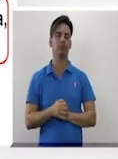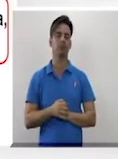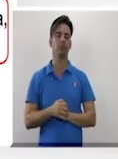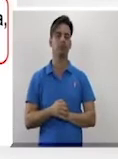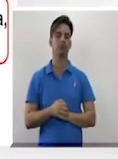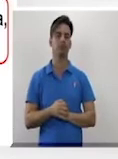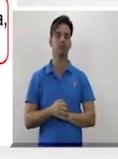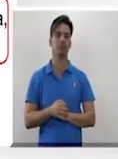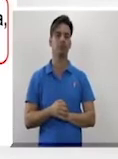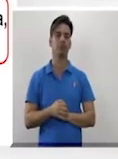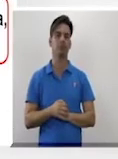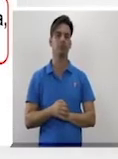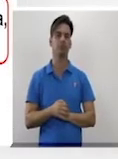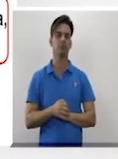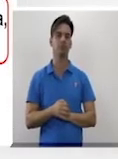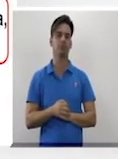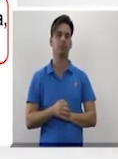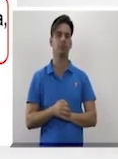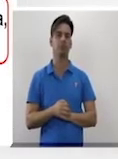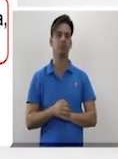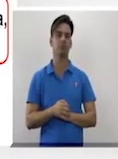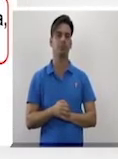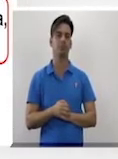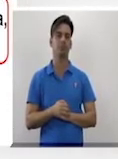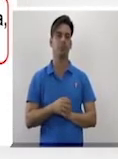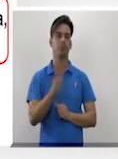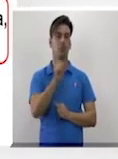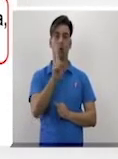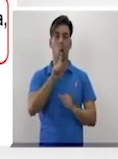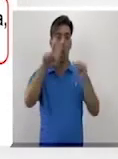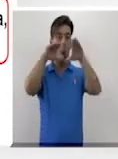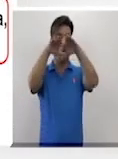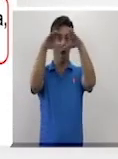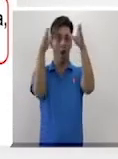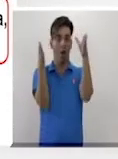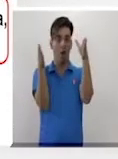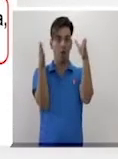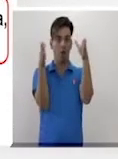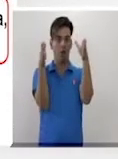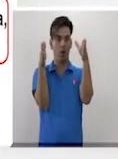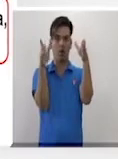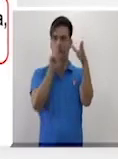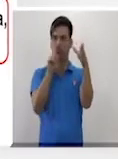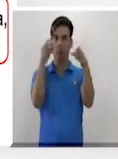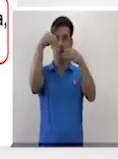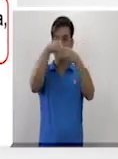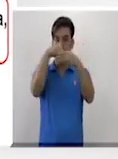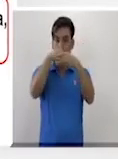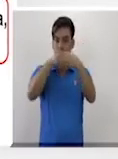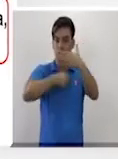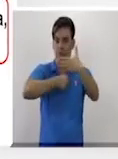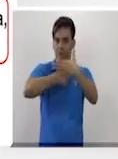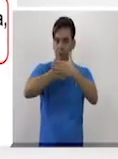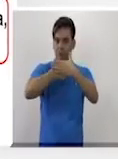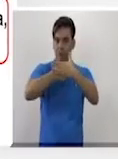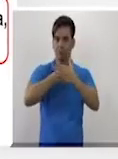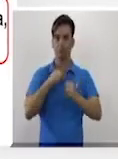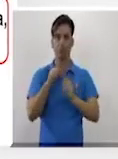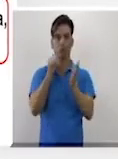lo que está por fuera de lo que ocupa, sino estamos hablando conciso,